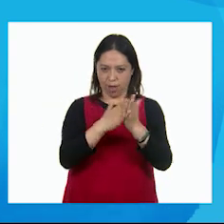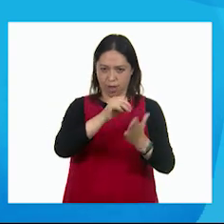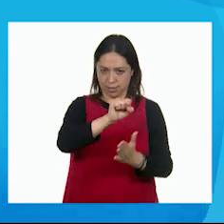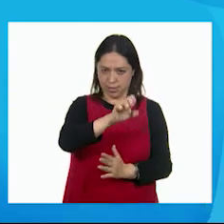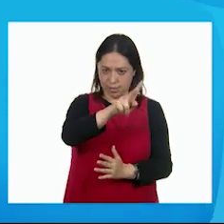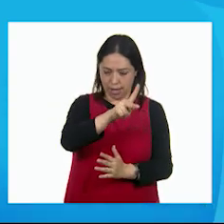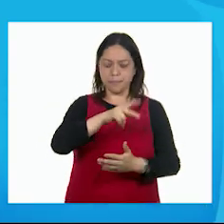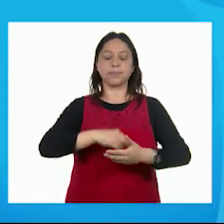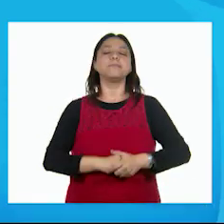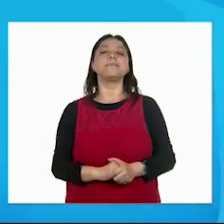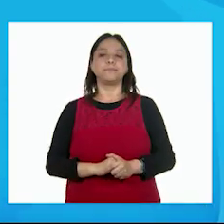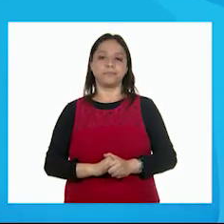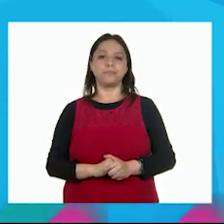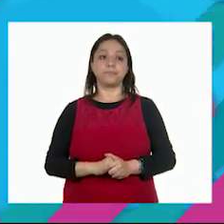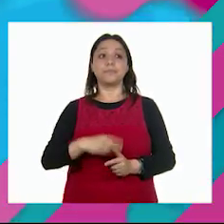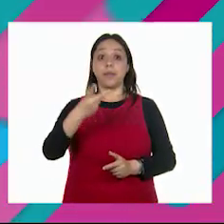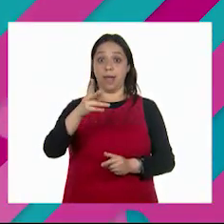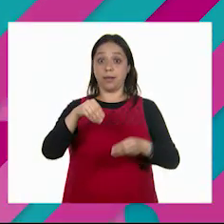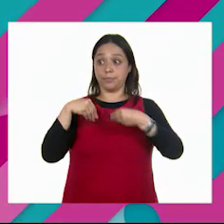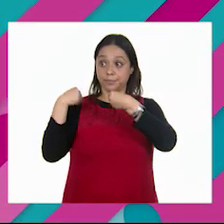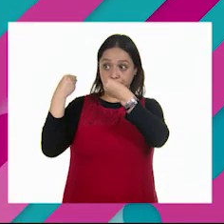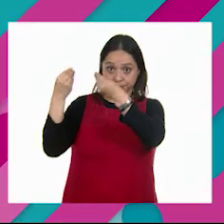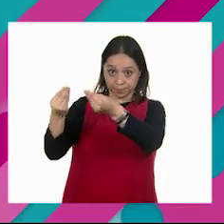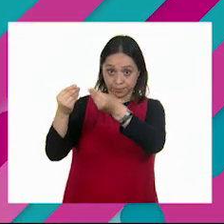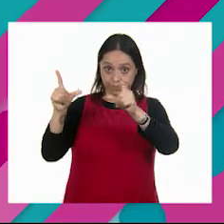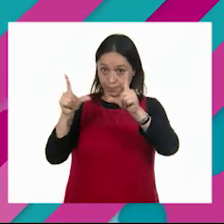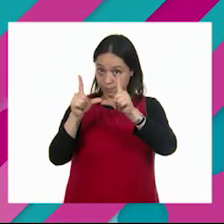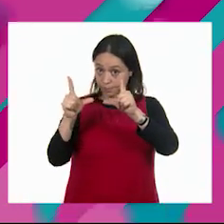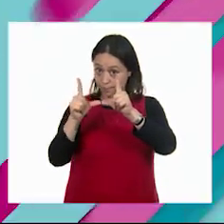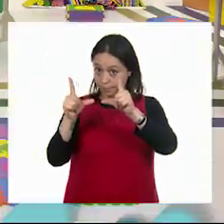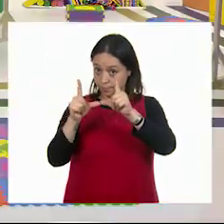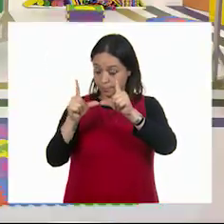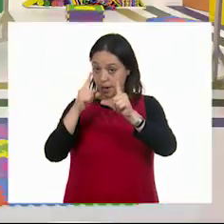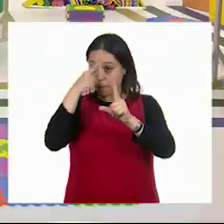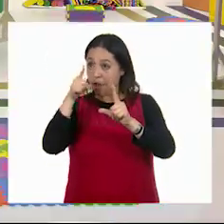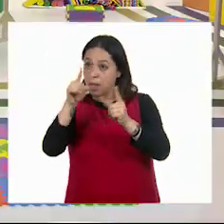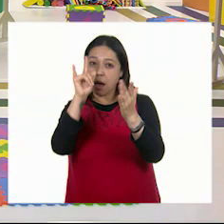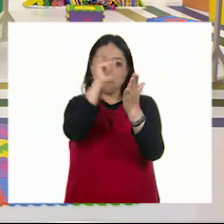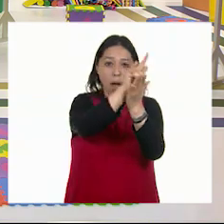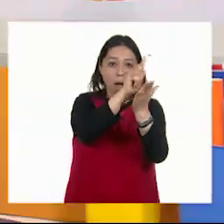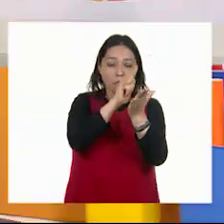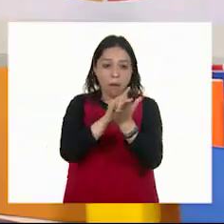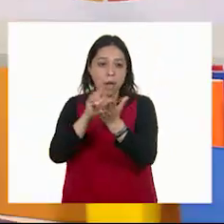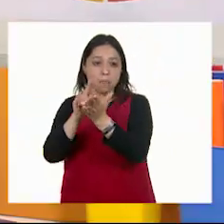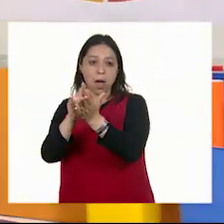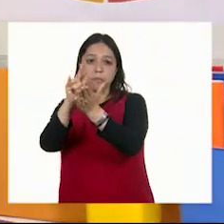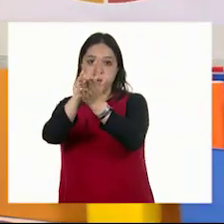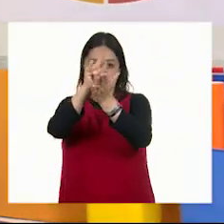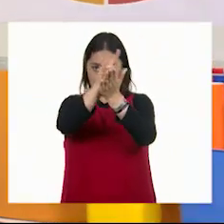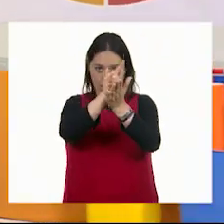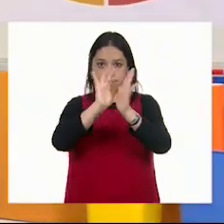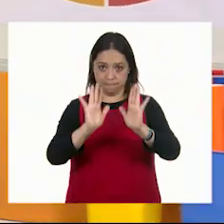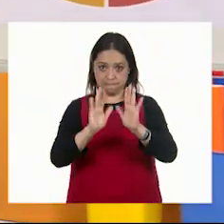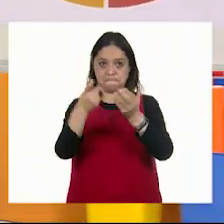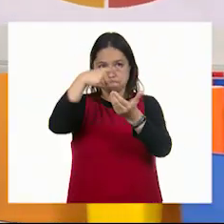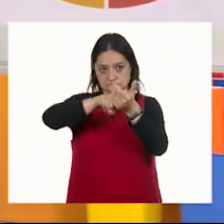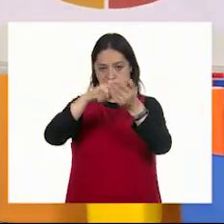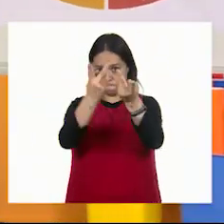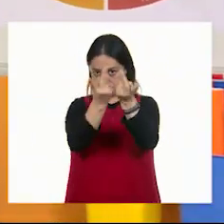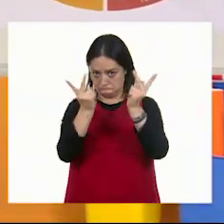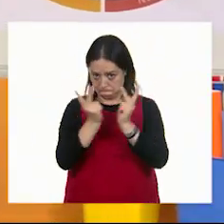Muy bien. Entonces, le vamos a dar las tarjetas a Alexia para que las vaya pegando en el lugar correspondiente de nuestro plato del bien comer.